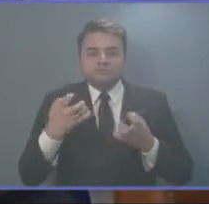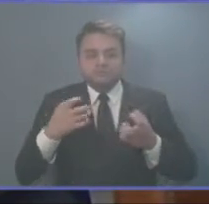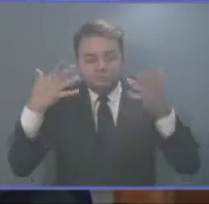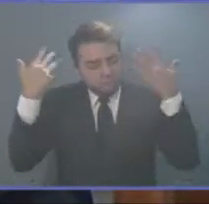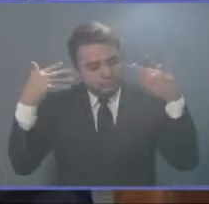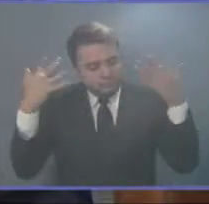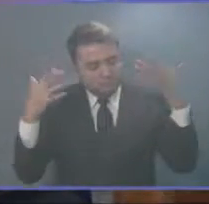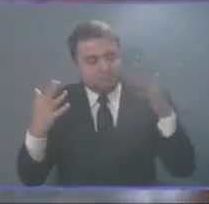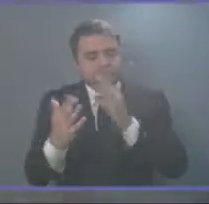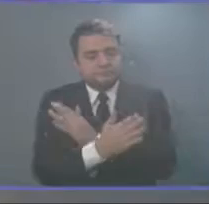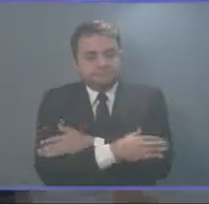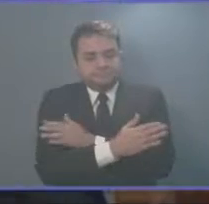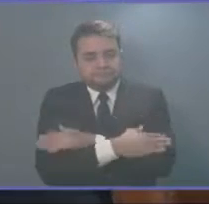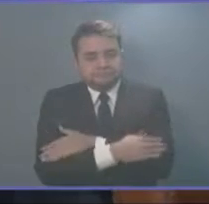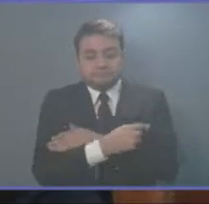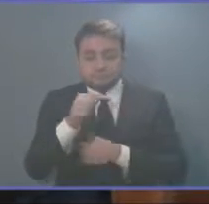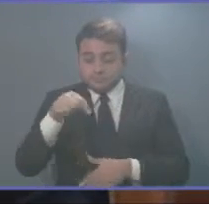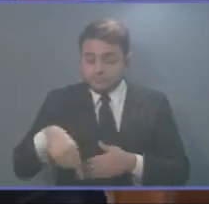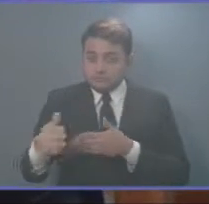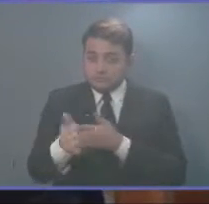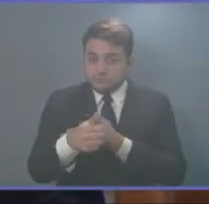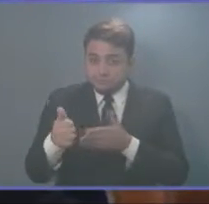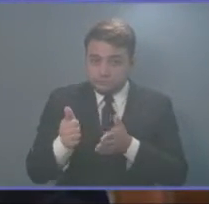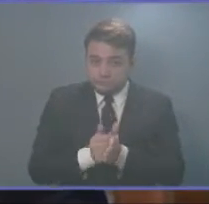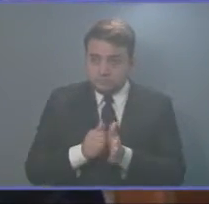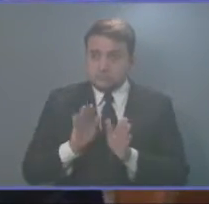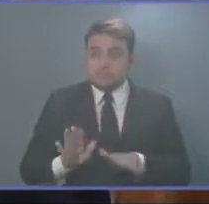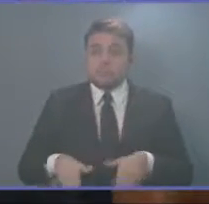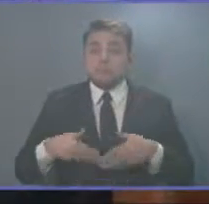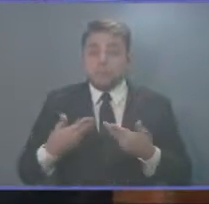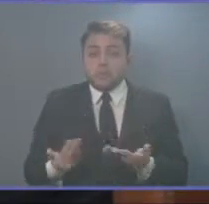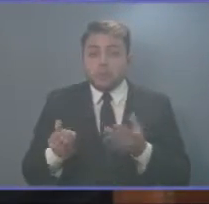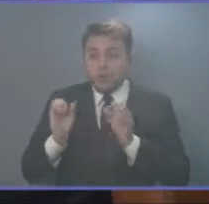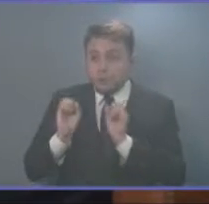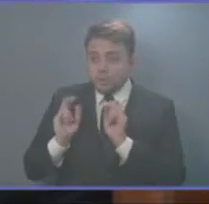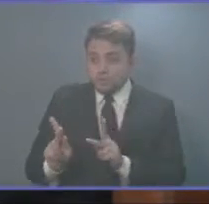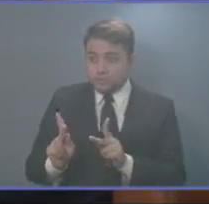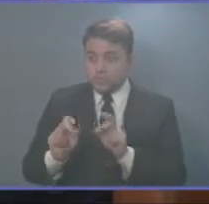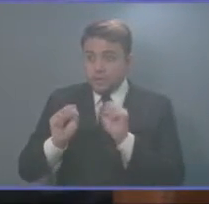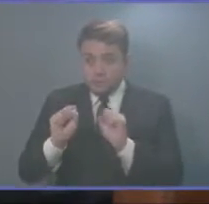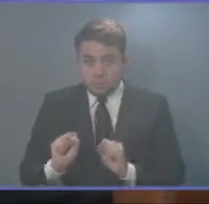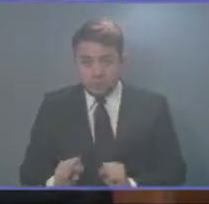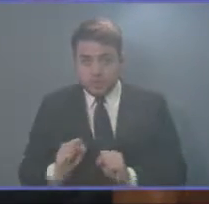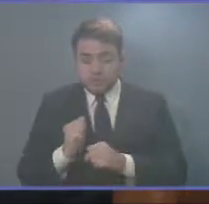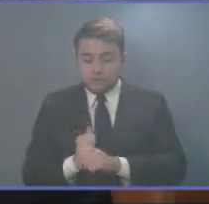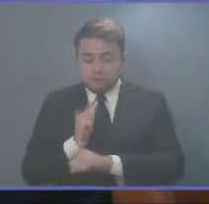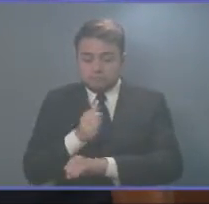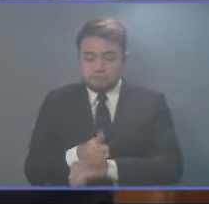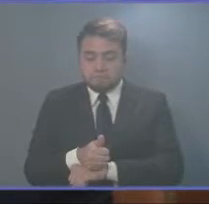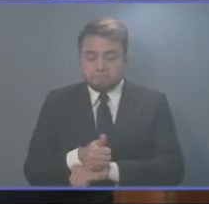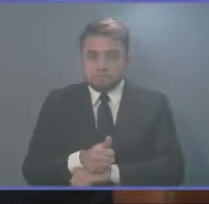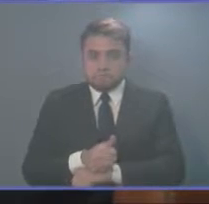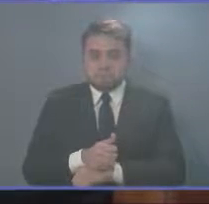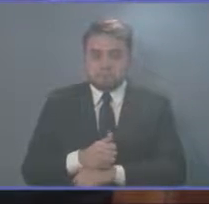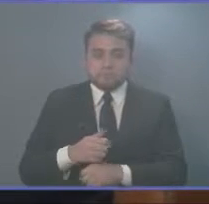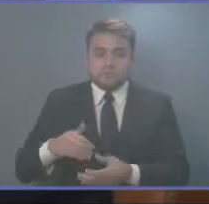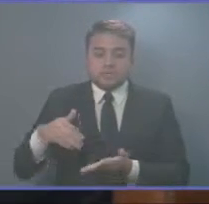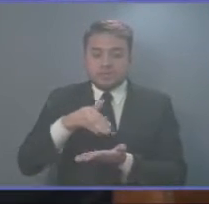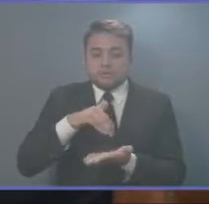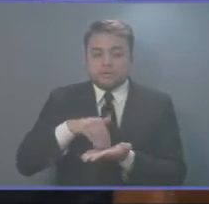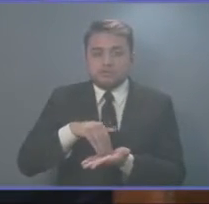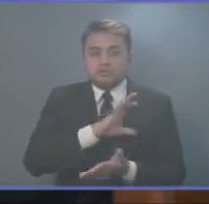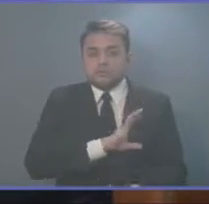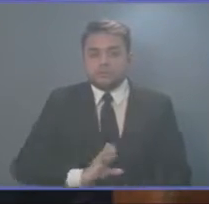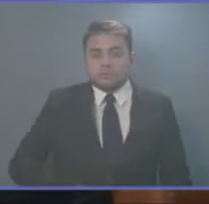Congreso porque tuvimos la oportunidad de declararlo su capital por un día hace 4 años